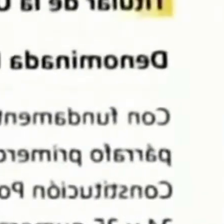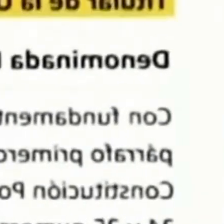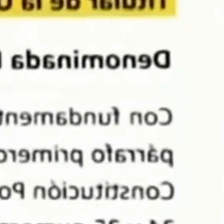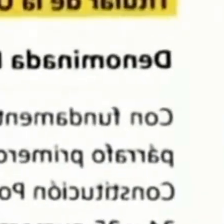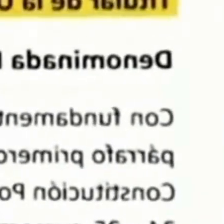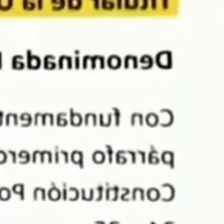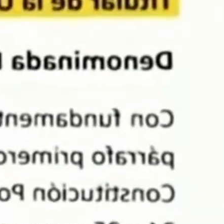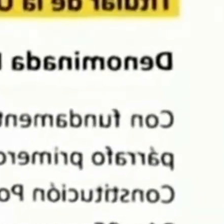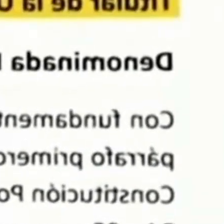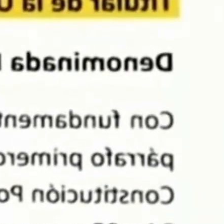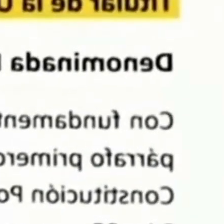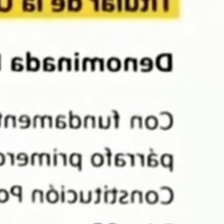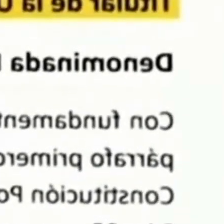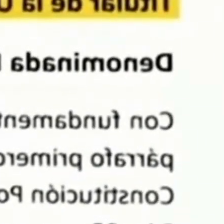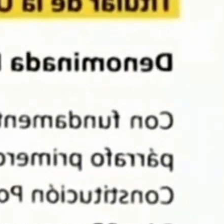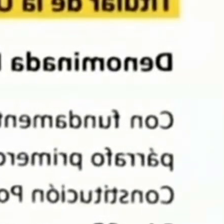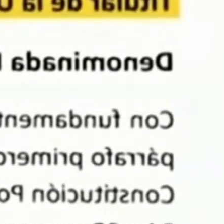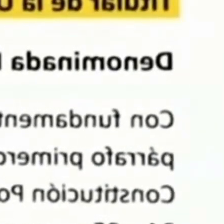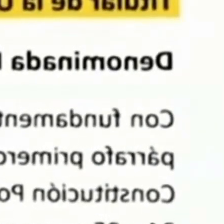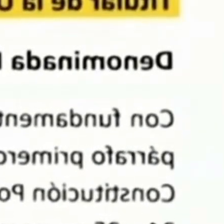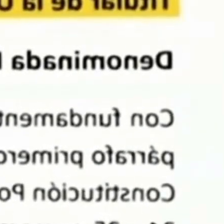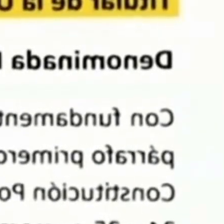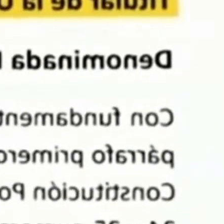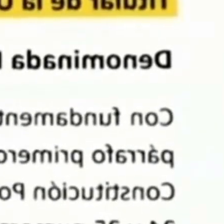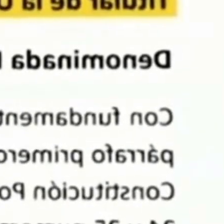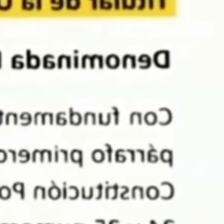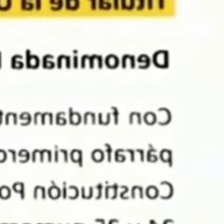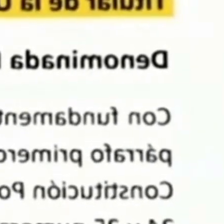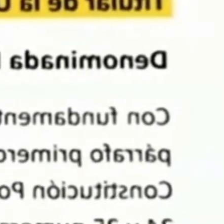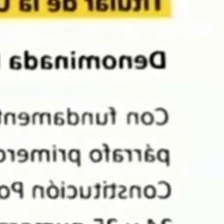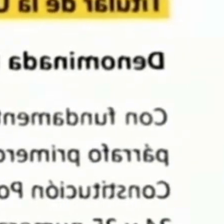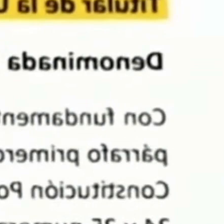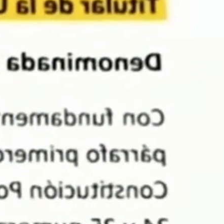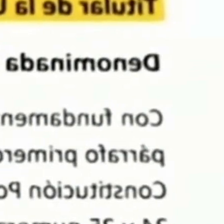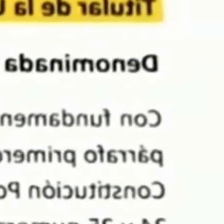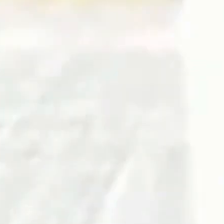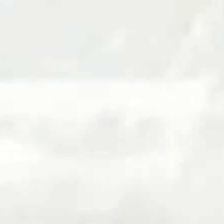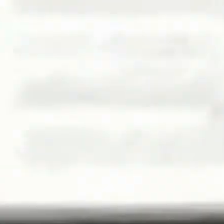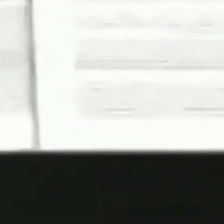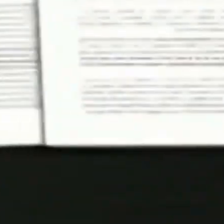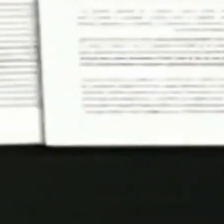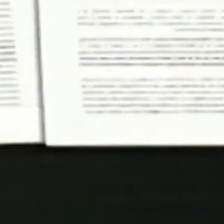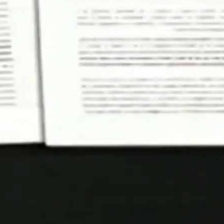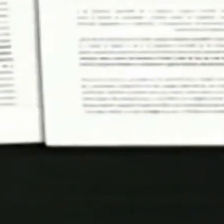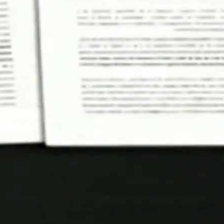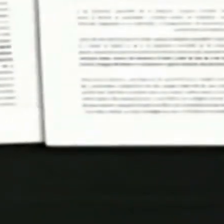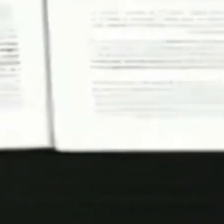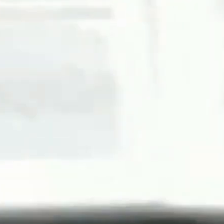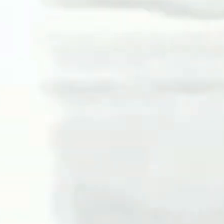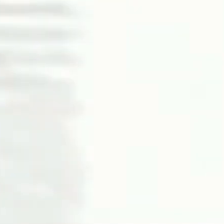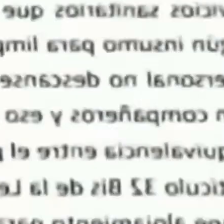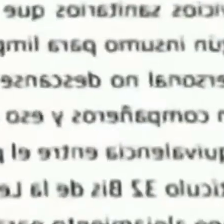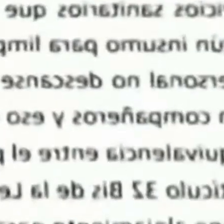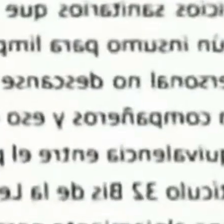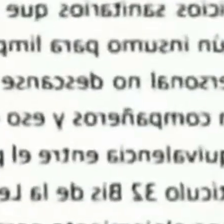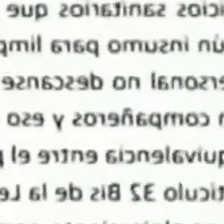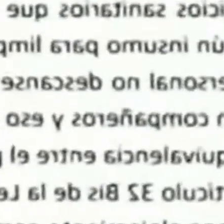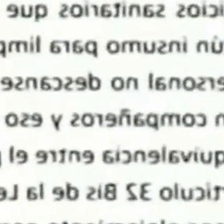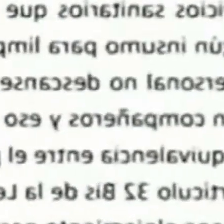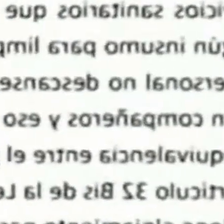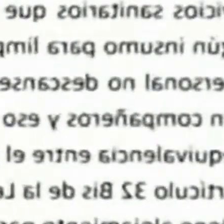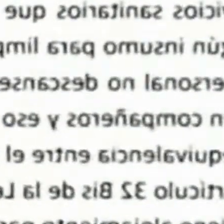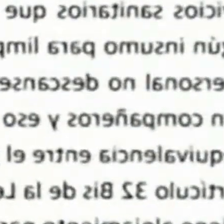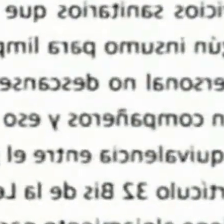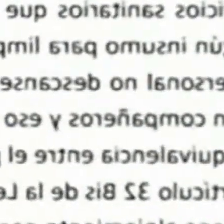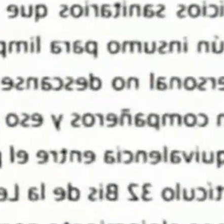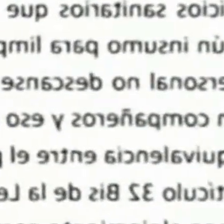Milenio tuvo acceso a un documento dirigido a Gabriel Hernández Velasco, titular de la unidad de apoyo a la comandancia de la Guardia Nacional, donde se señala que los